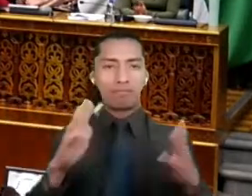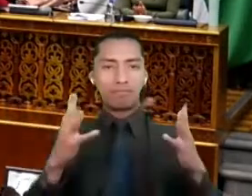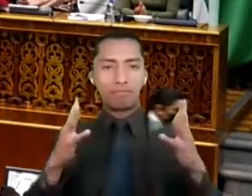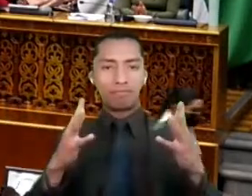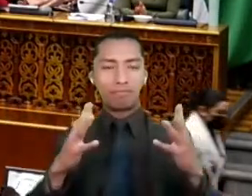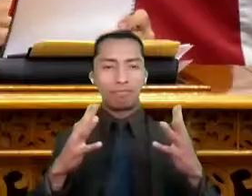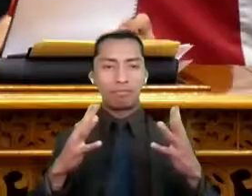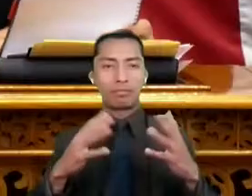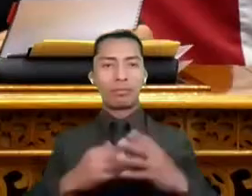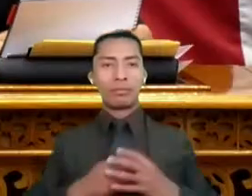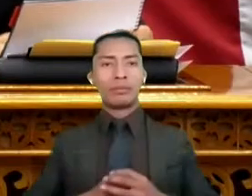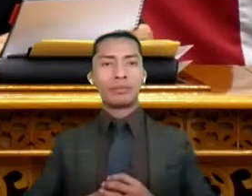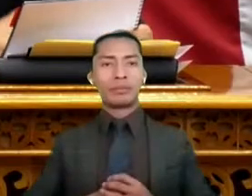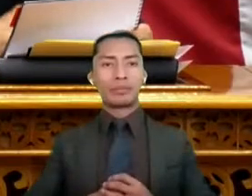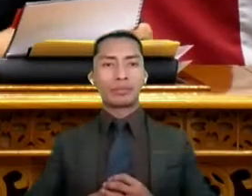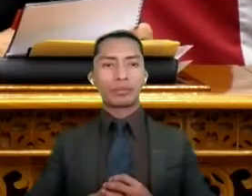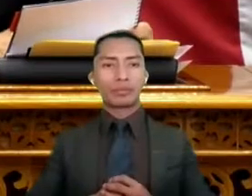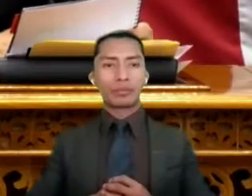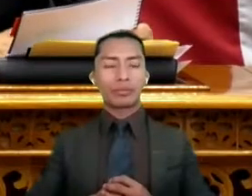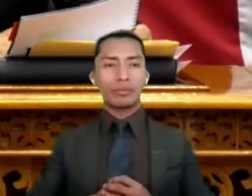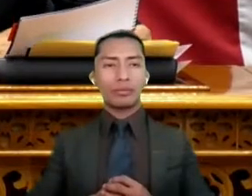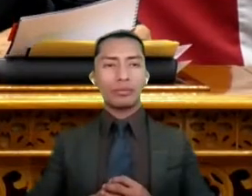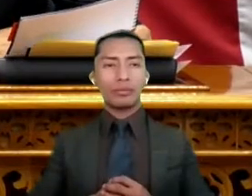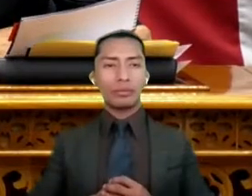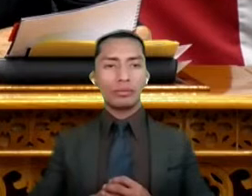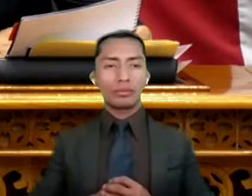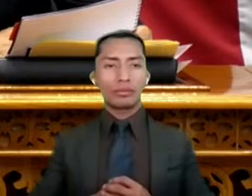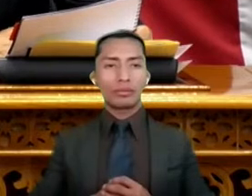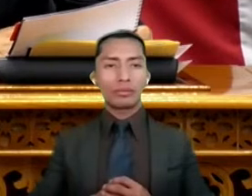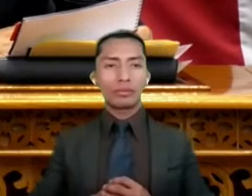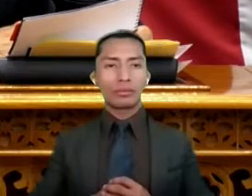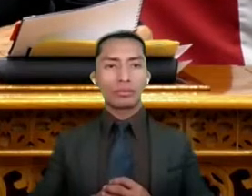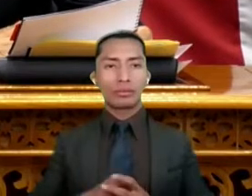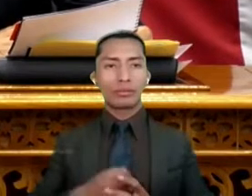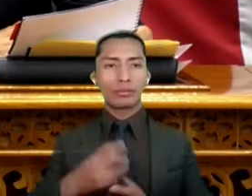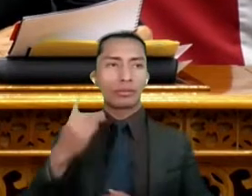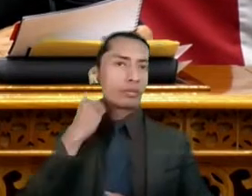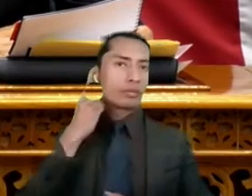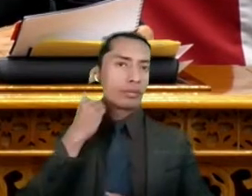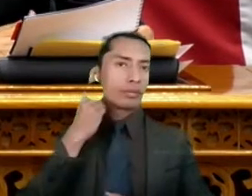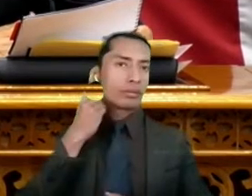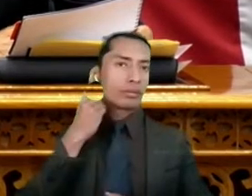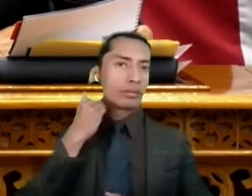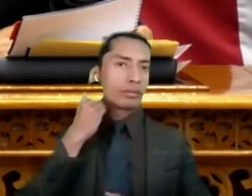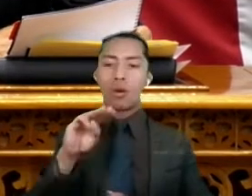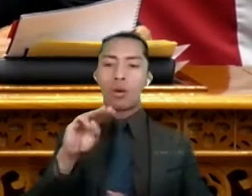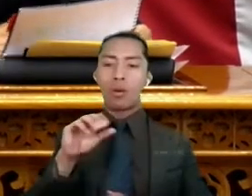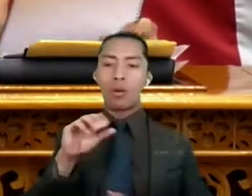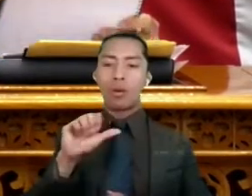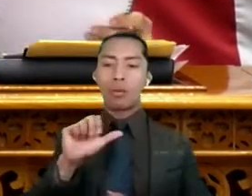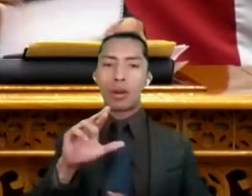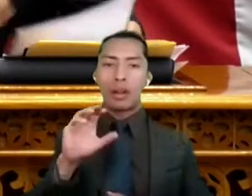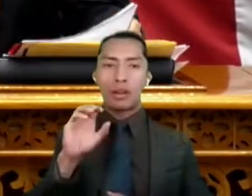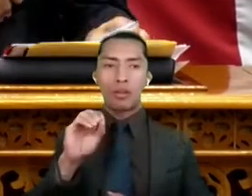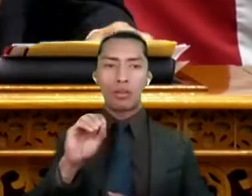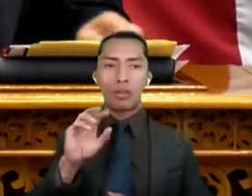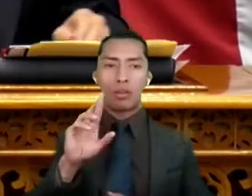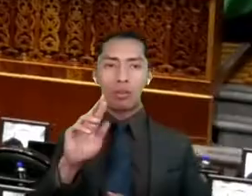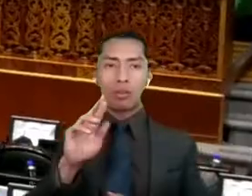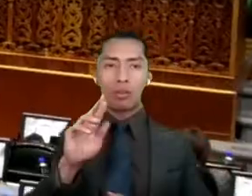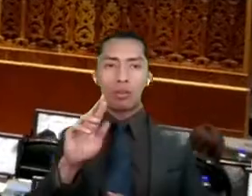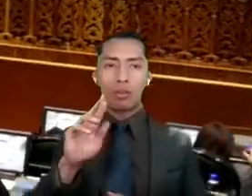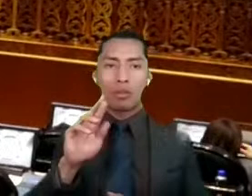diputado Rigoberto Vargas. Tiene la palabra el diputado Omar Ortega Álvarez, del Grupo Parlamentario del Partido de la Revolución Democrática.